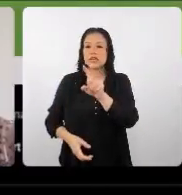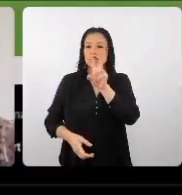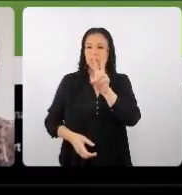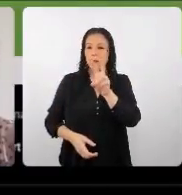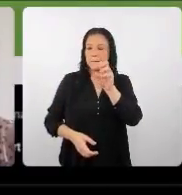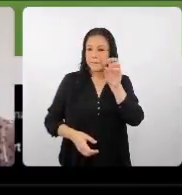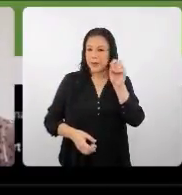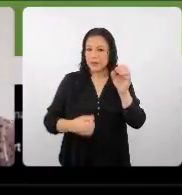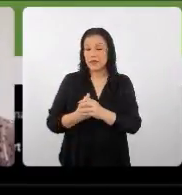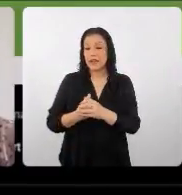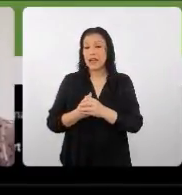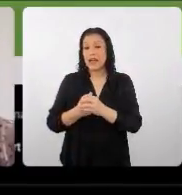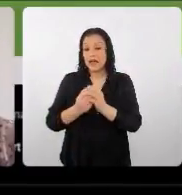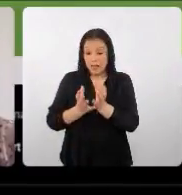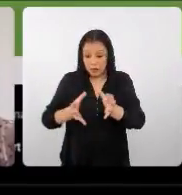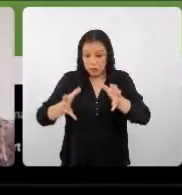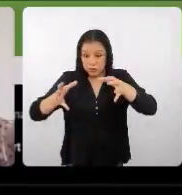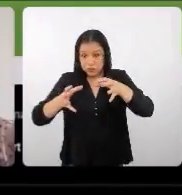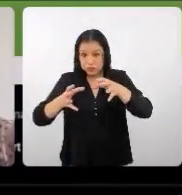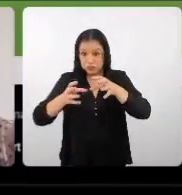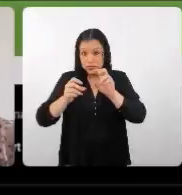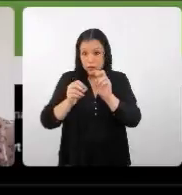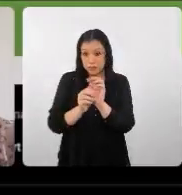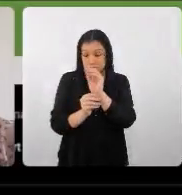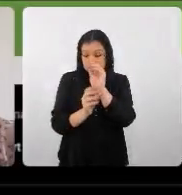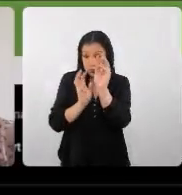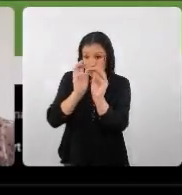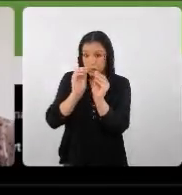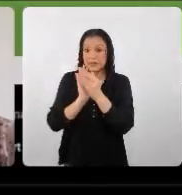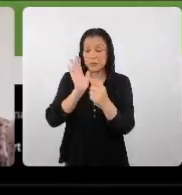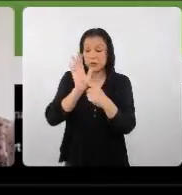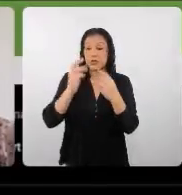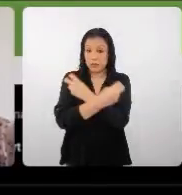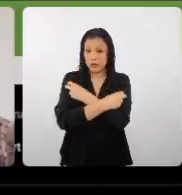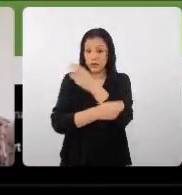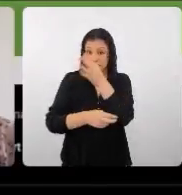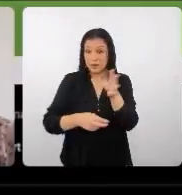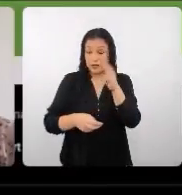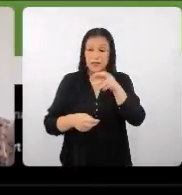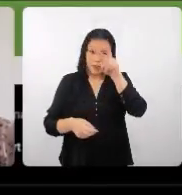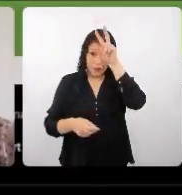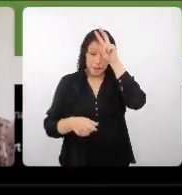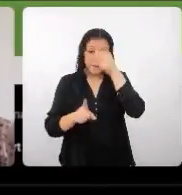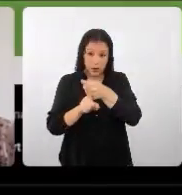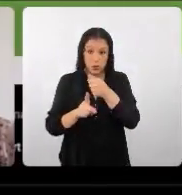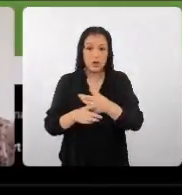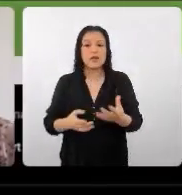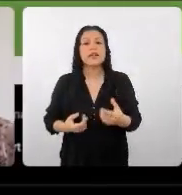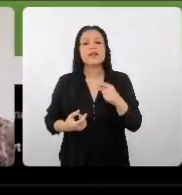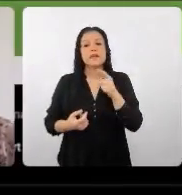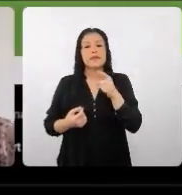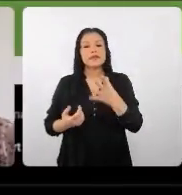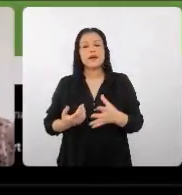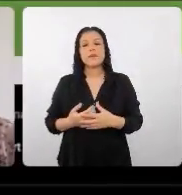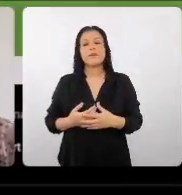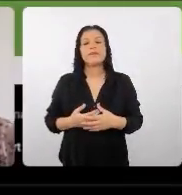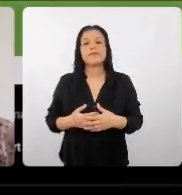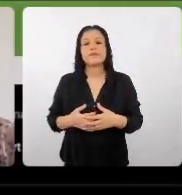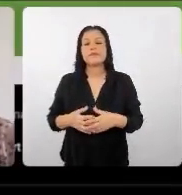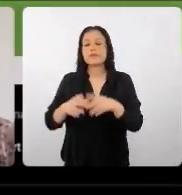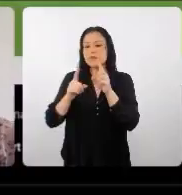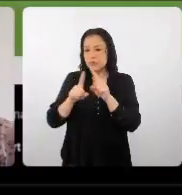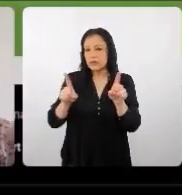arqueológicas las que se están ahorita mostrando en este museo, pertenecen a este Museo Británico,